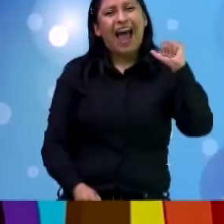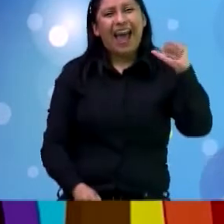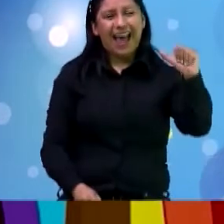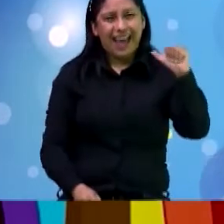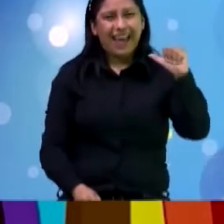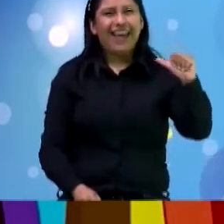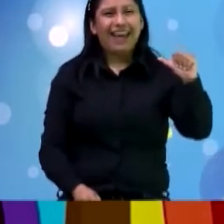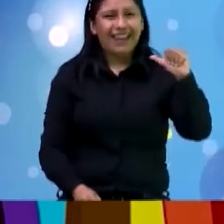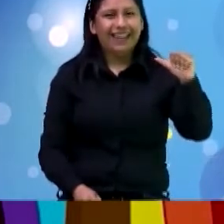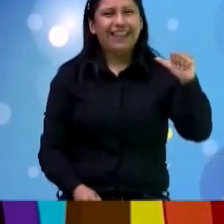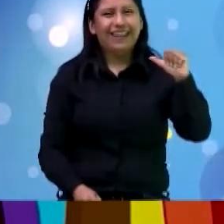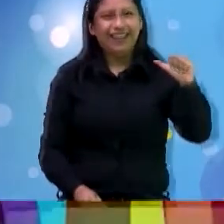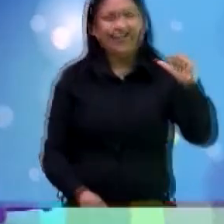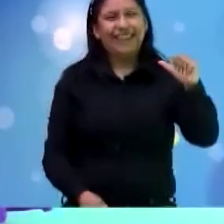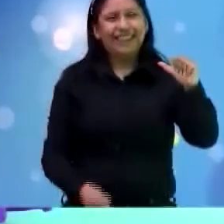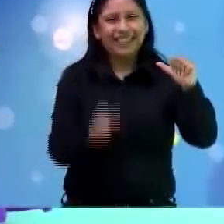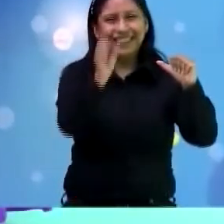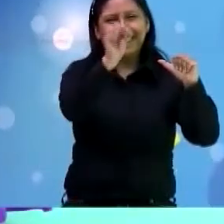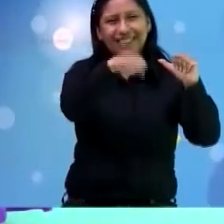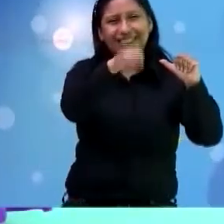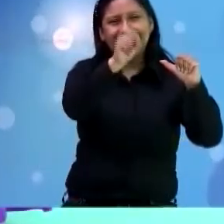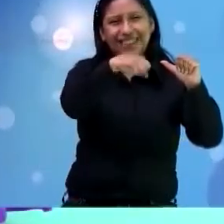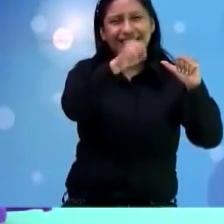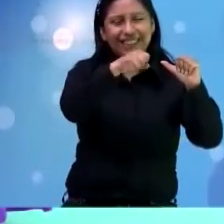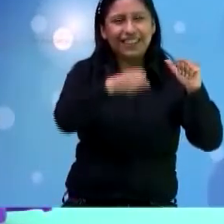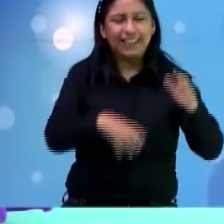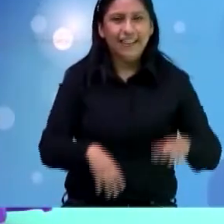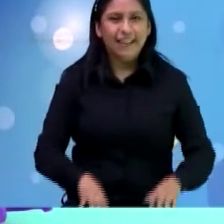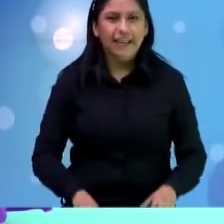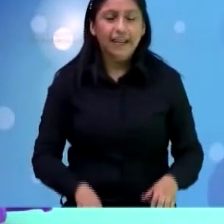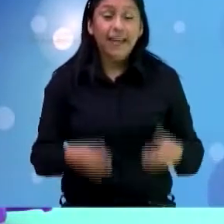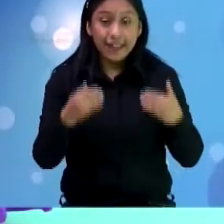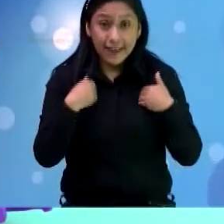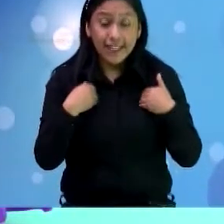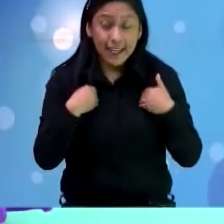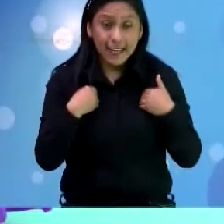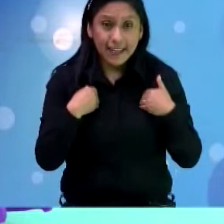¡Ah! Esta letra tiene ese sonido. Tiene...